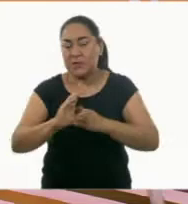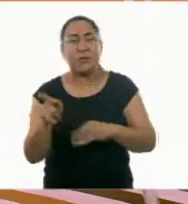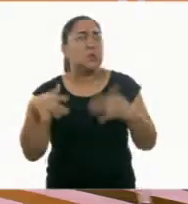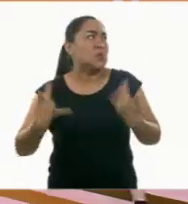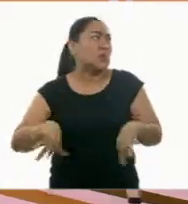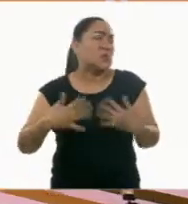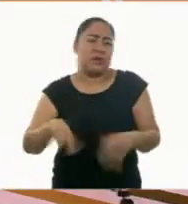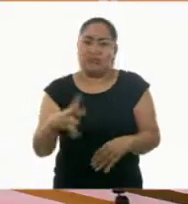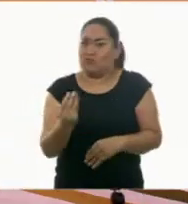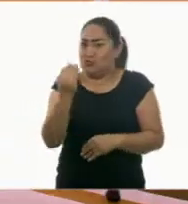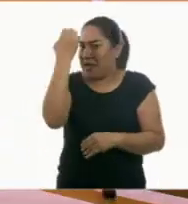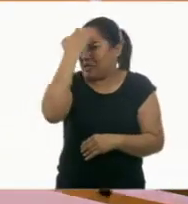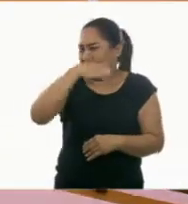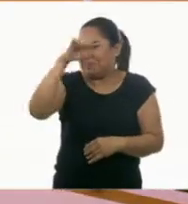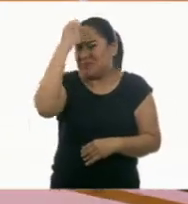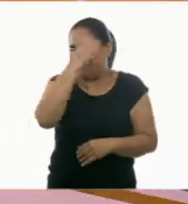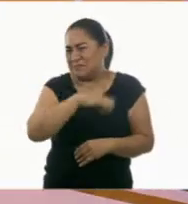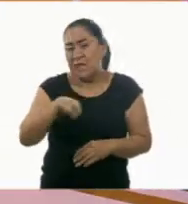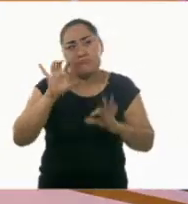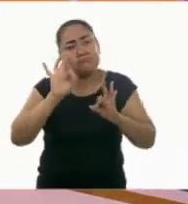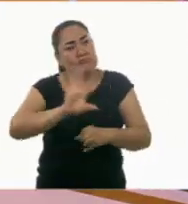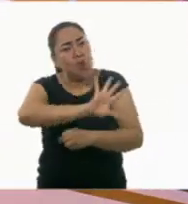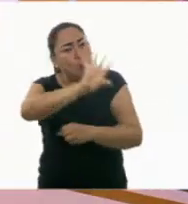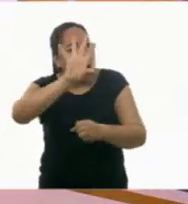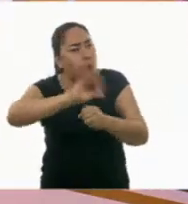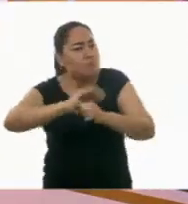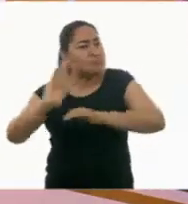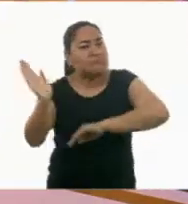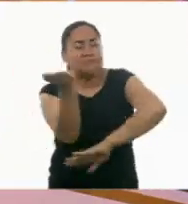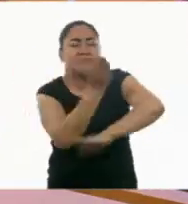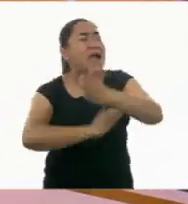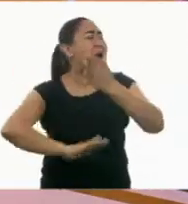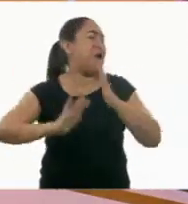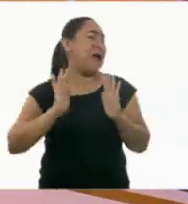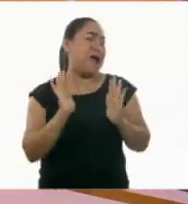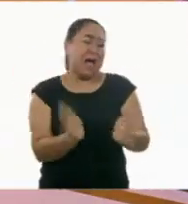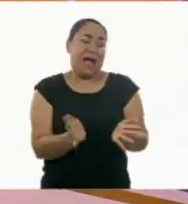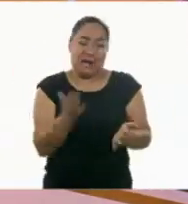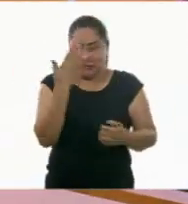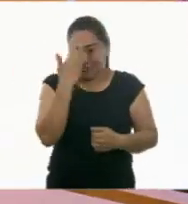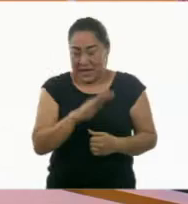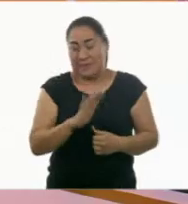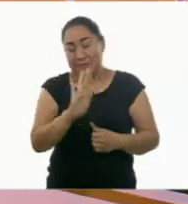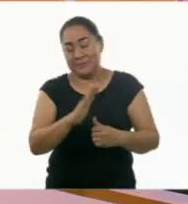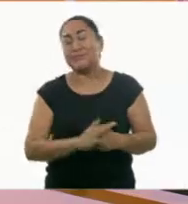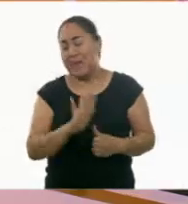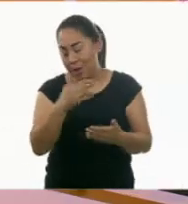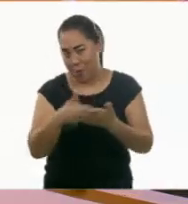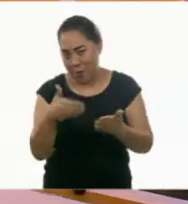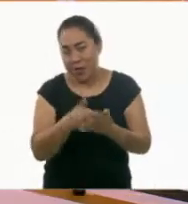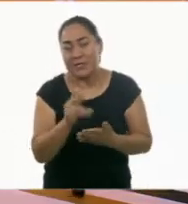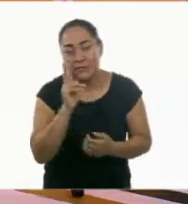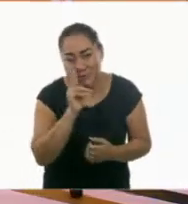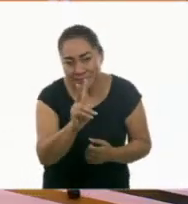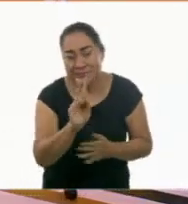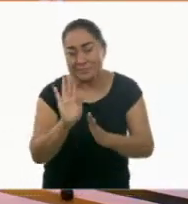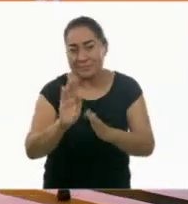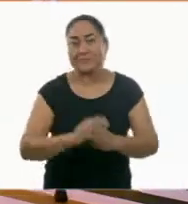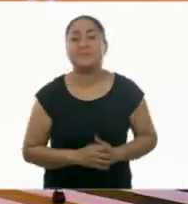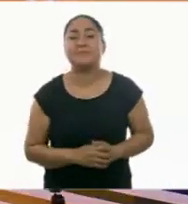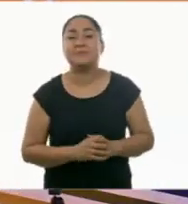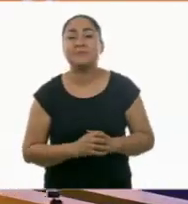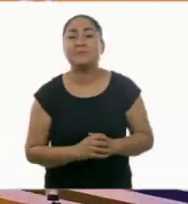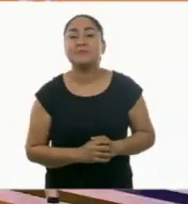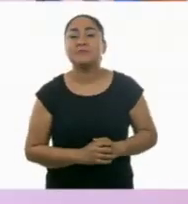tenía experiencia. Él ya sabía las artes marciales, seguramente, ¿verdad? Y entonces, vamos a analizar. Era un famoso gurú